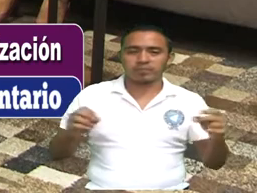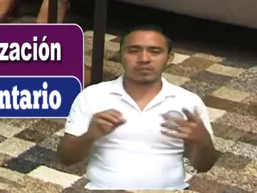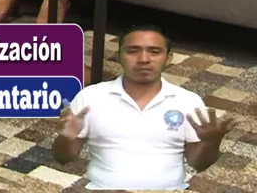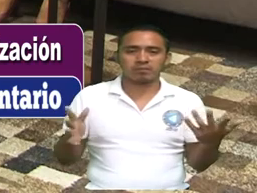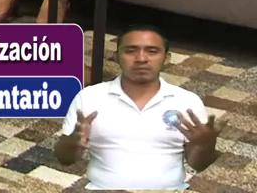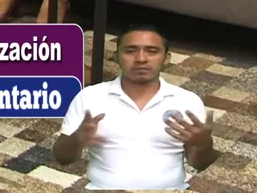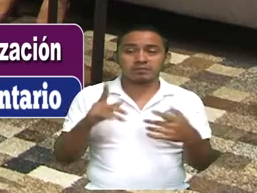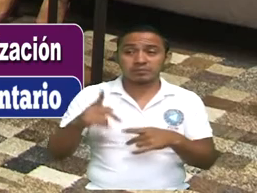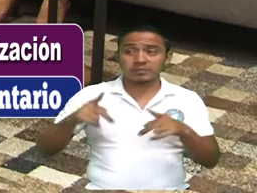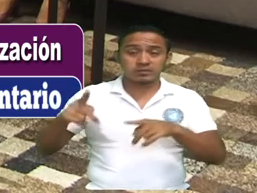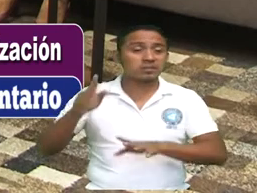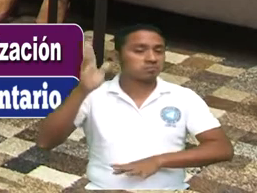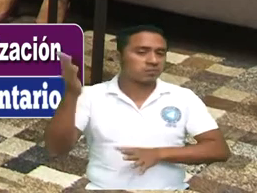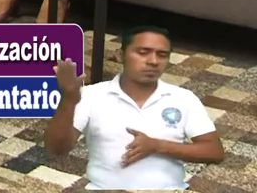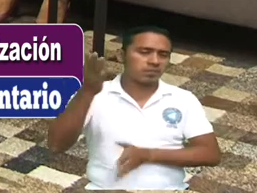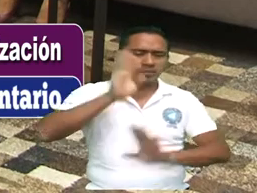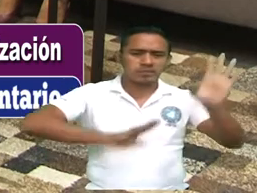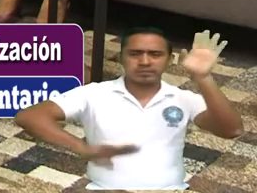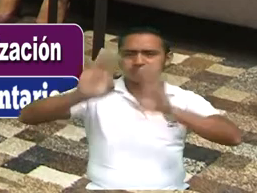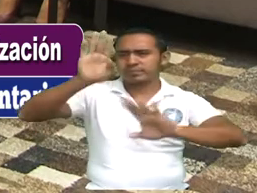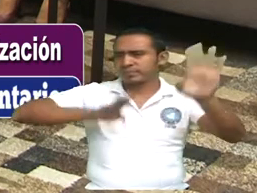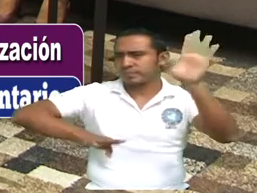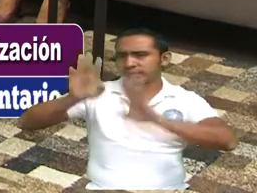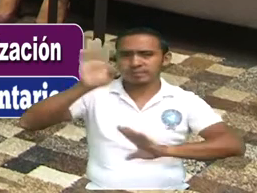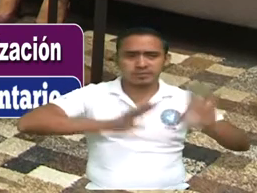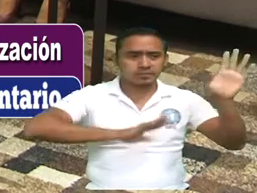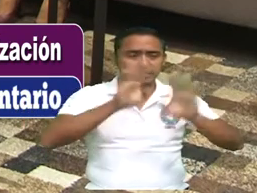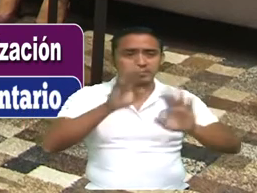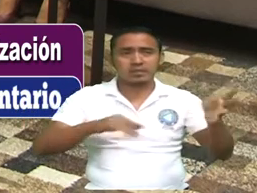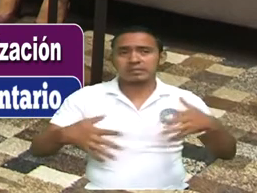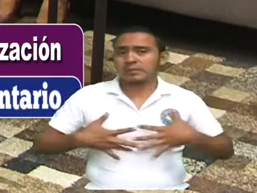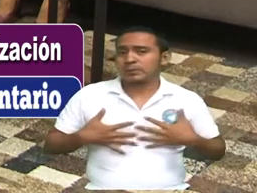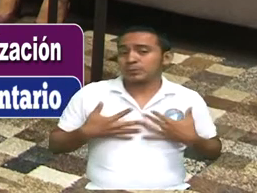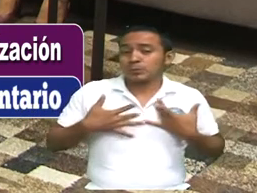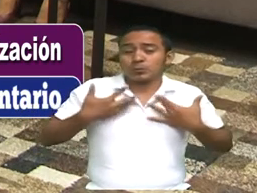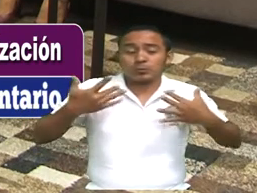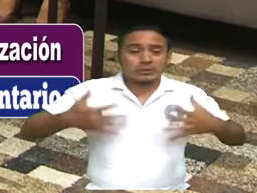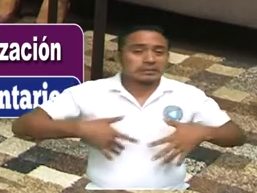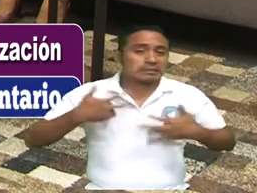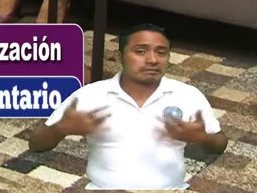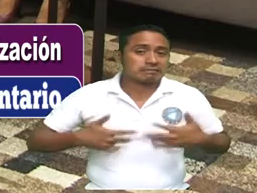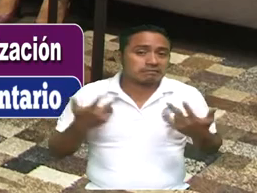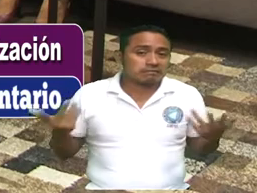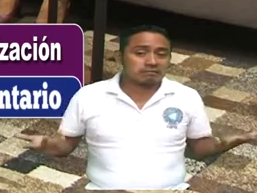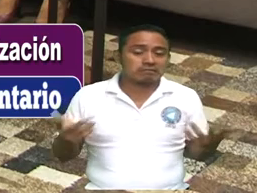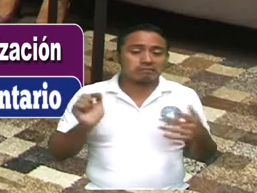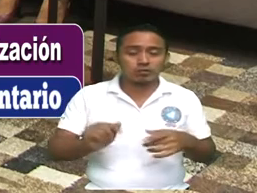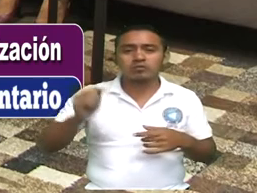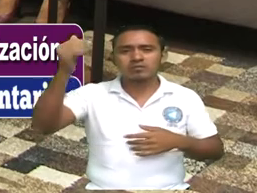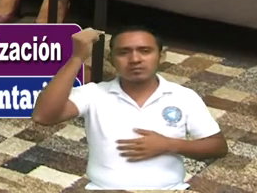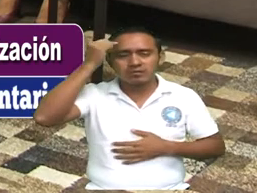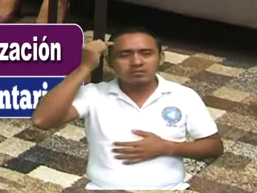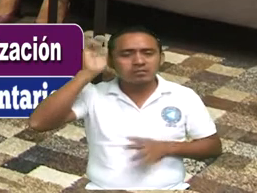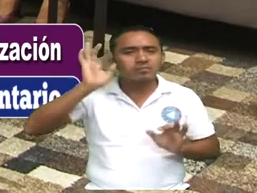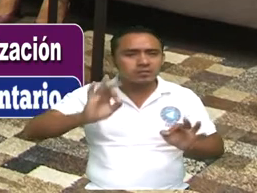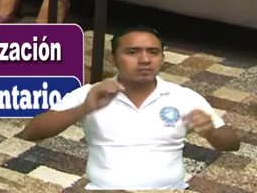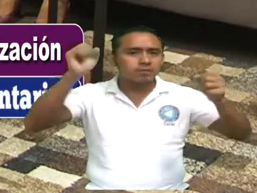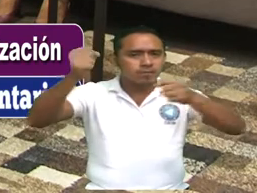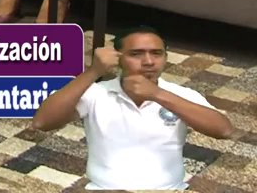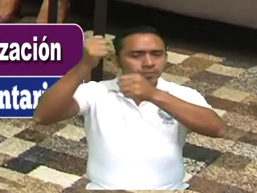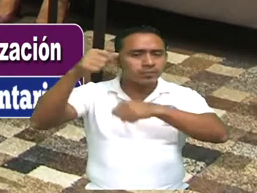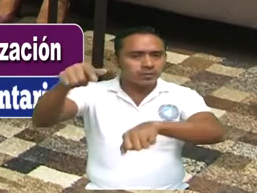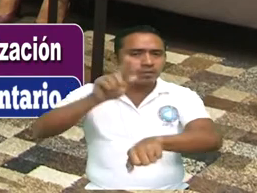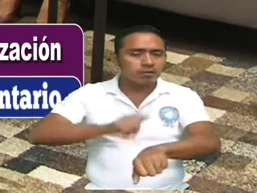sin participar, todo el mundo en el momento de la euforia, de la alegría, de la conciencia revolucionaria que en